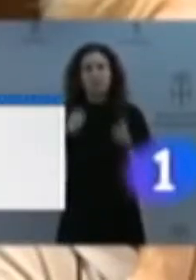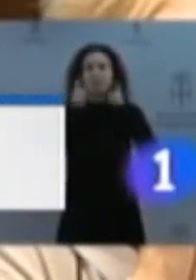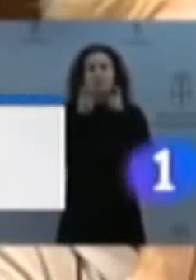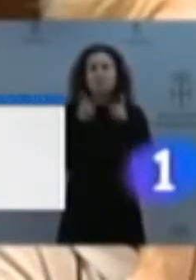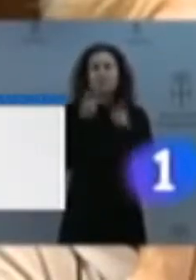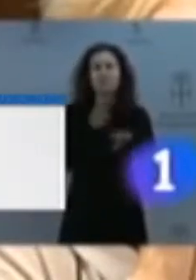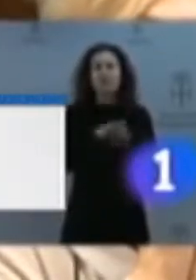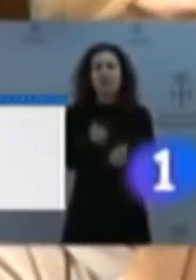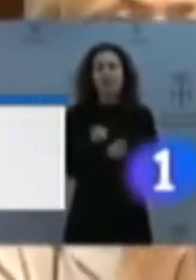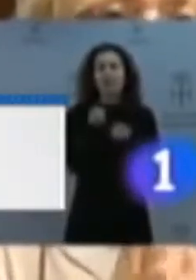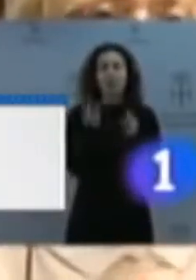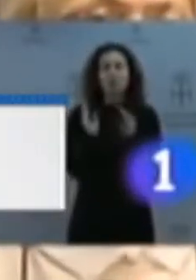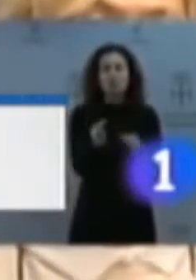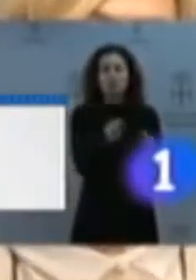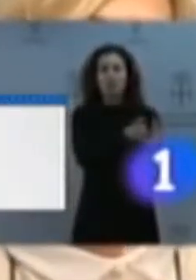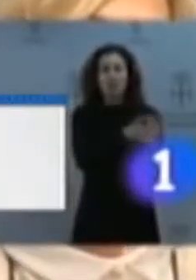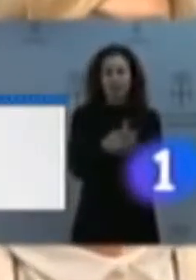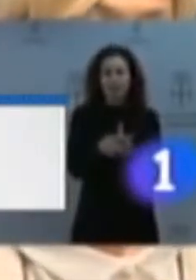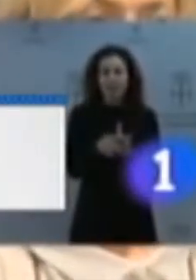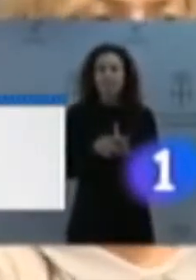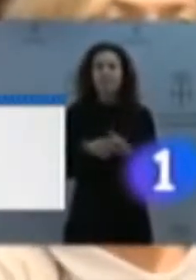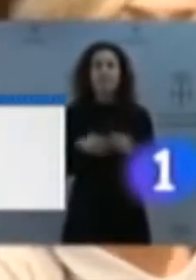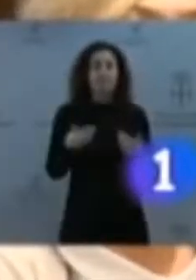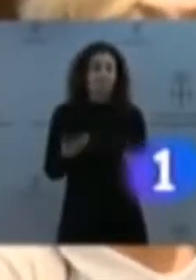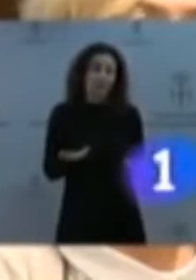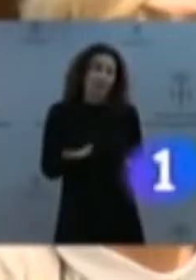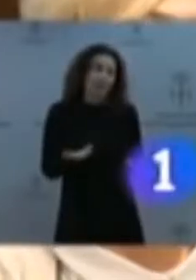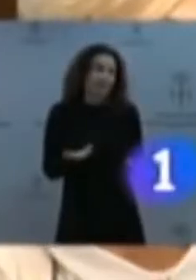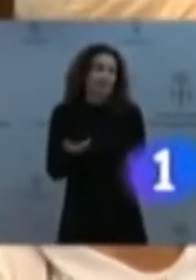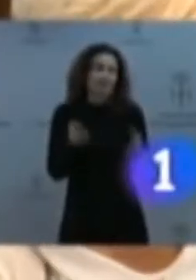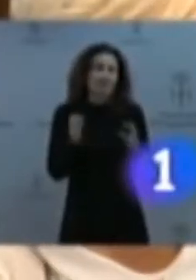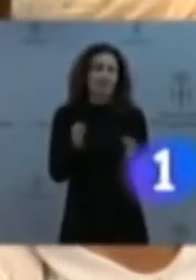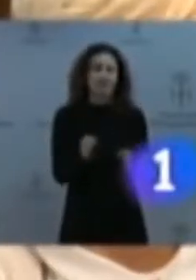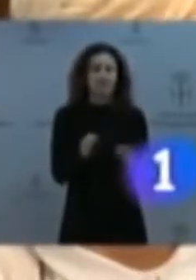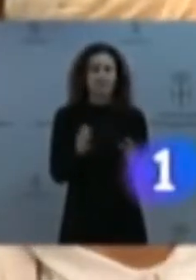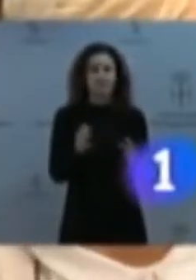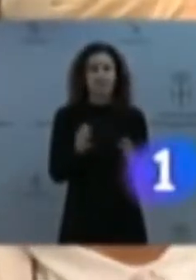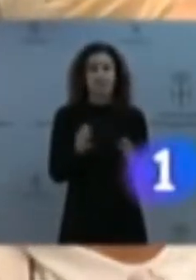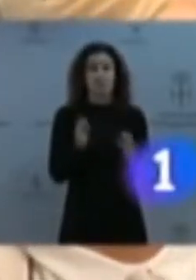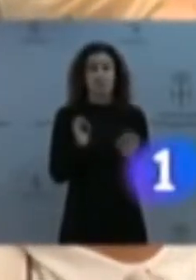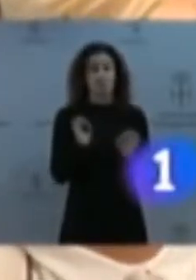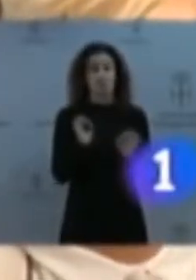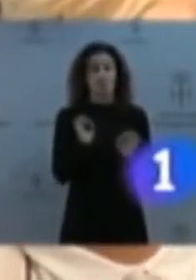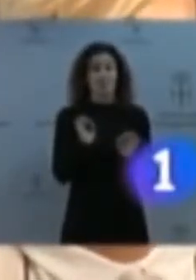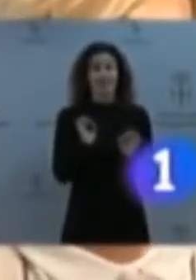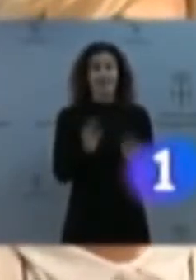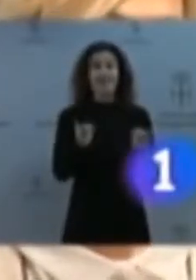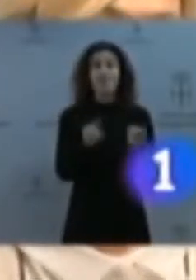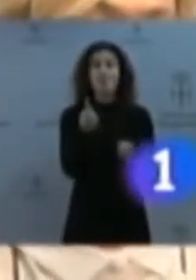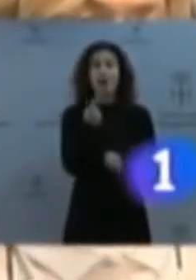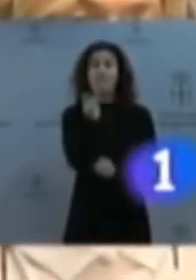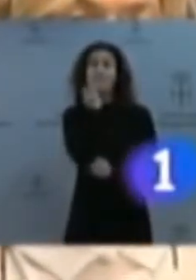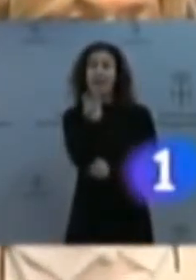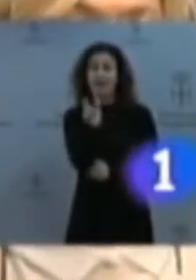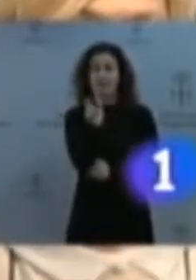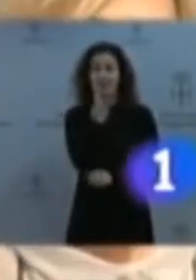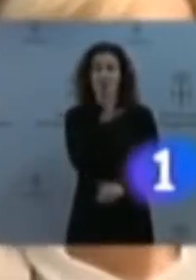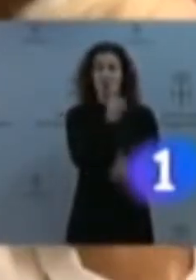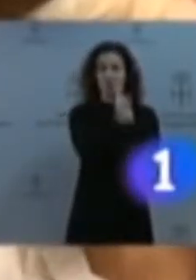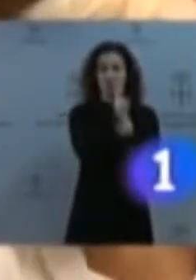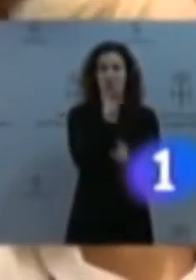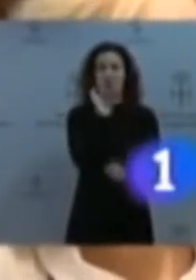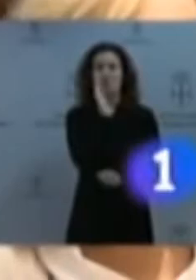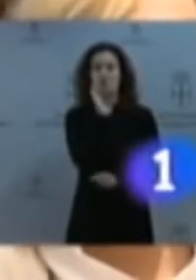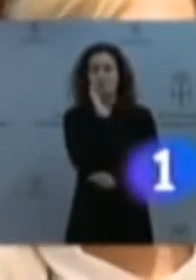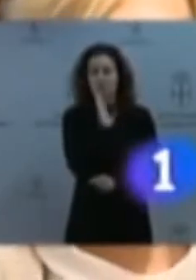sido infructuoso. No hemos conocido ni una sola palabra suya condenando este caso de corrupción. Ojalá nunca descubramos un